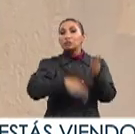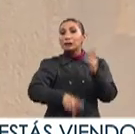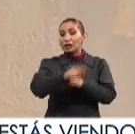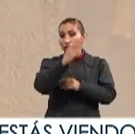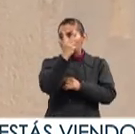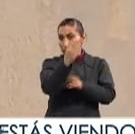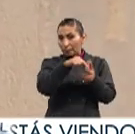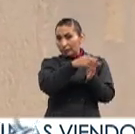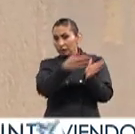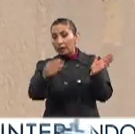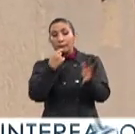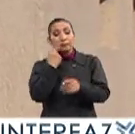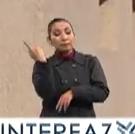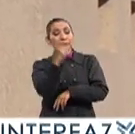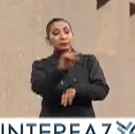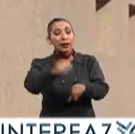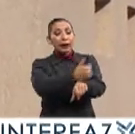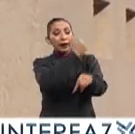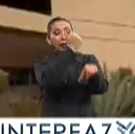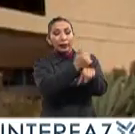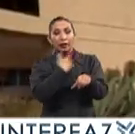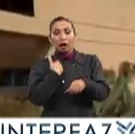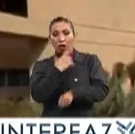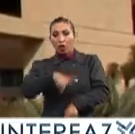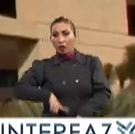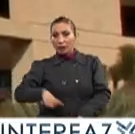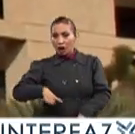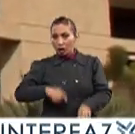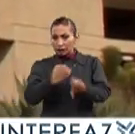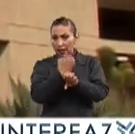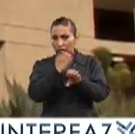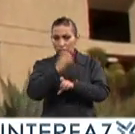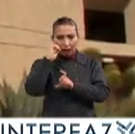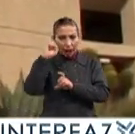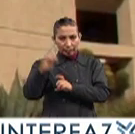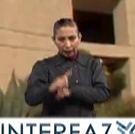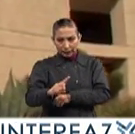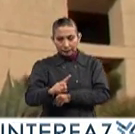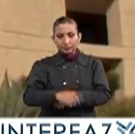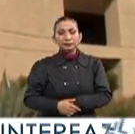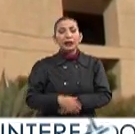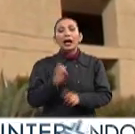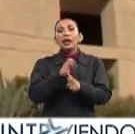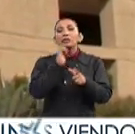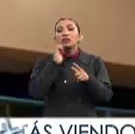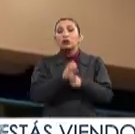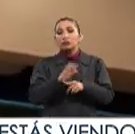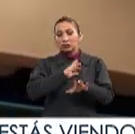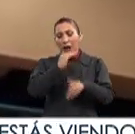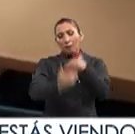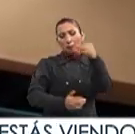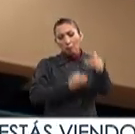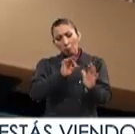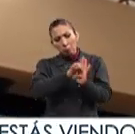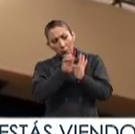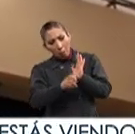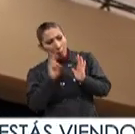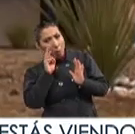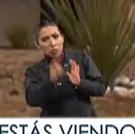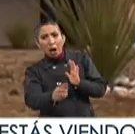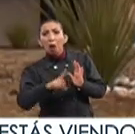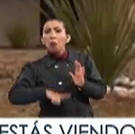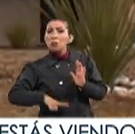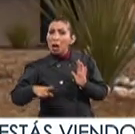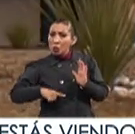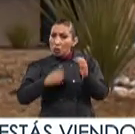de 2002 bajo el decreto de creación expedido por el gobierno del estado de Zacatecas. Desde entonces ha logrado ser un modelo de institución